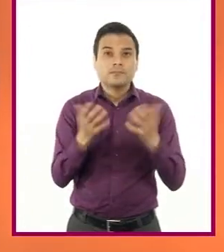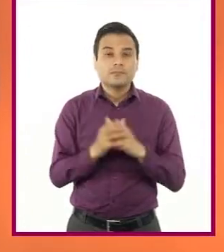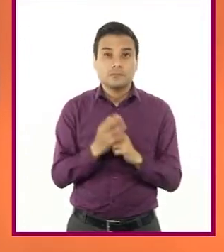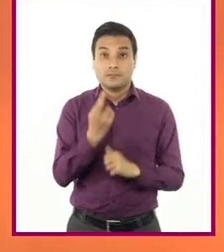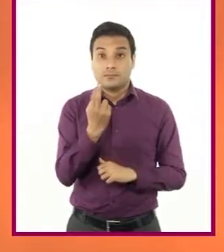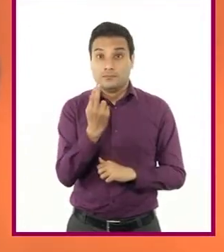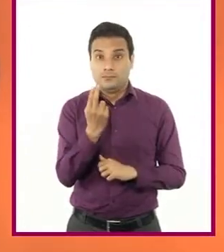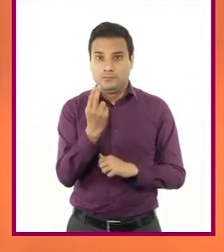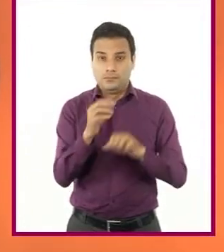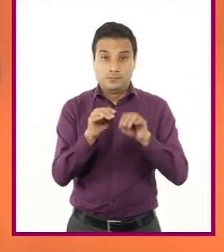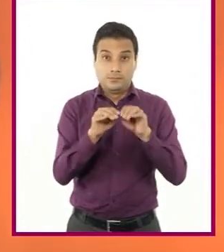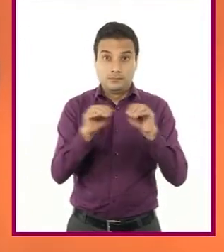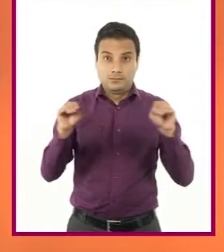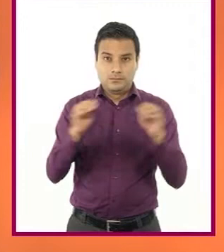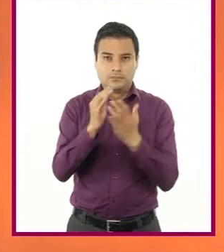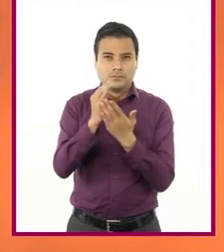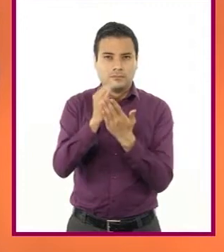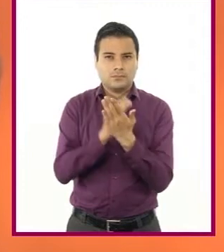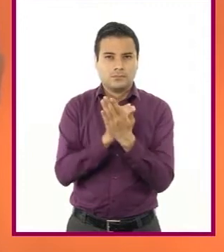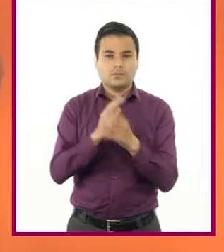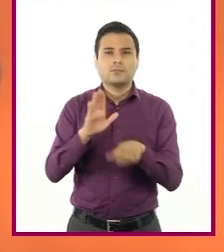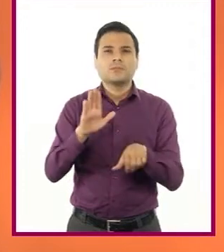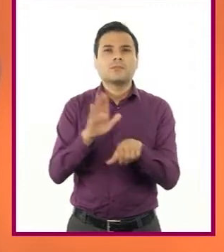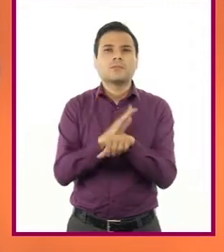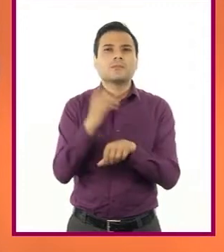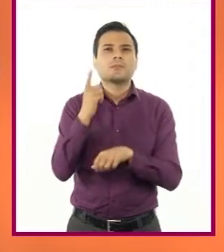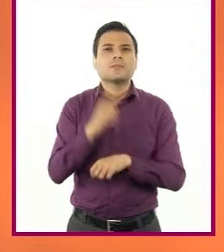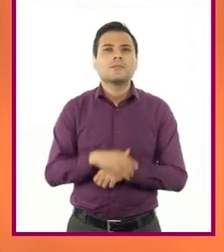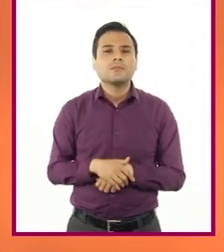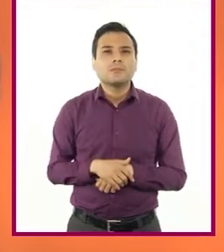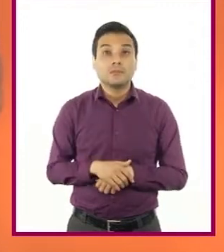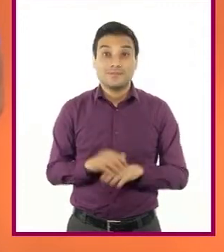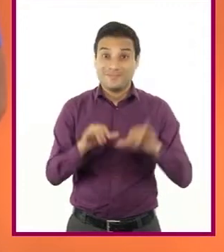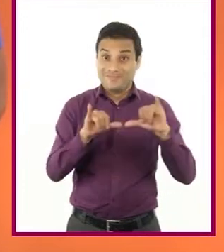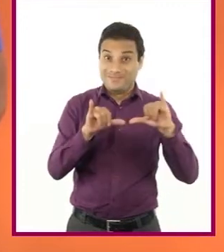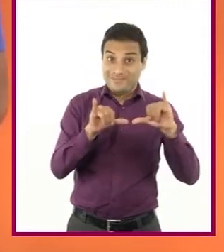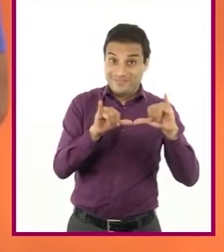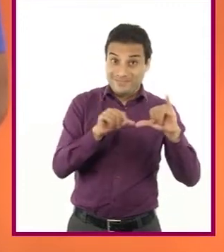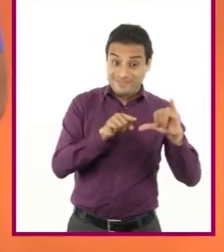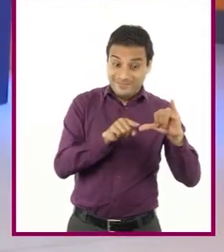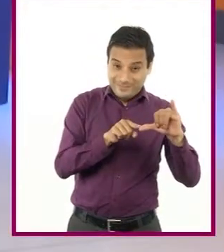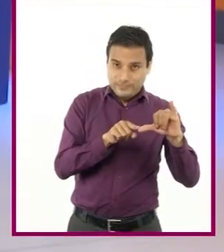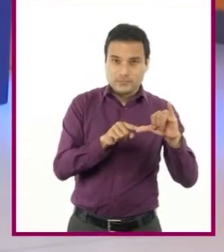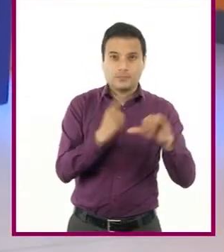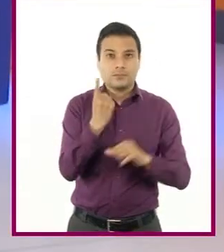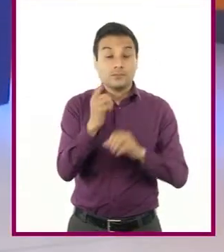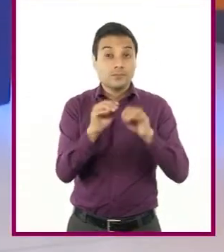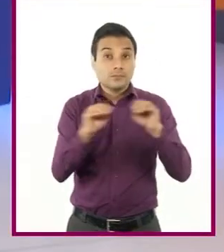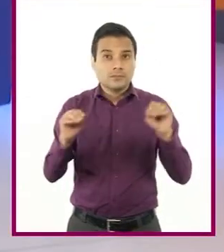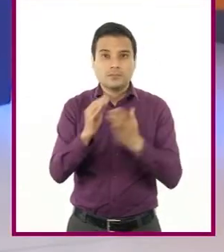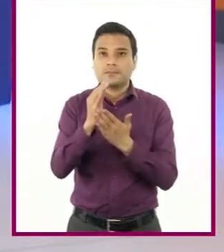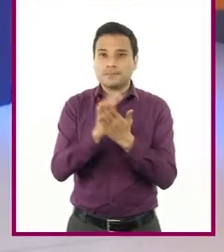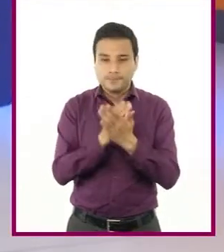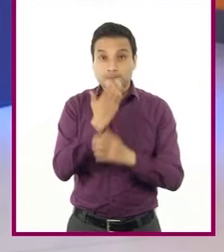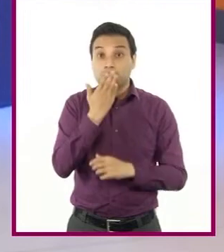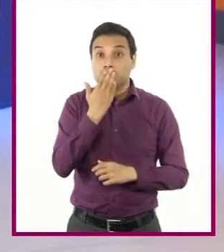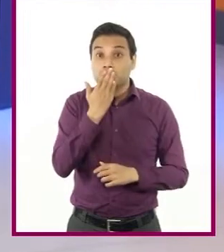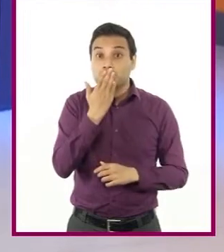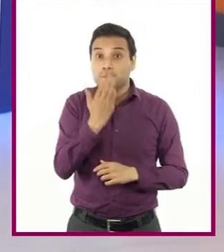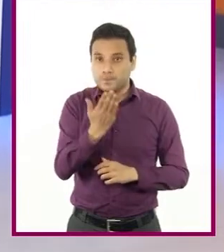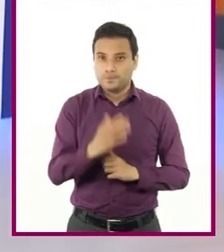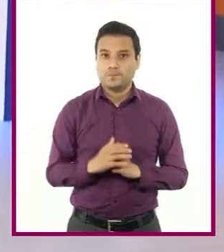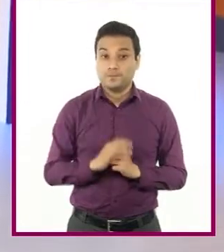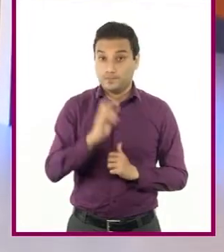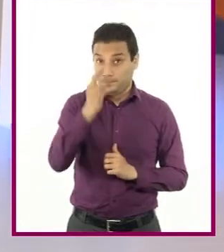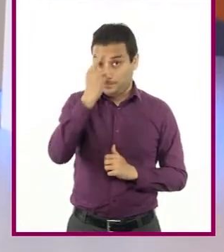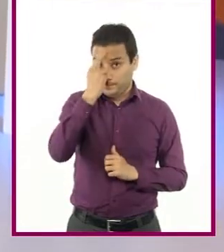metros. Y esto ocurre porque una yarda es de menor longitud que un metro. Muy bien, no olviden que